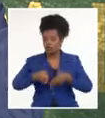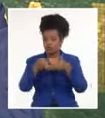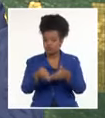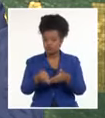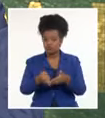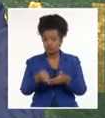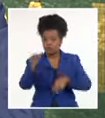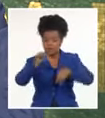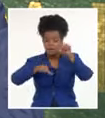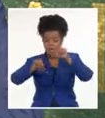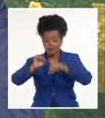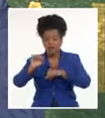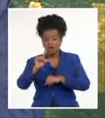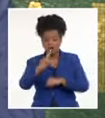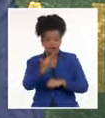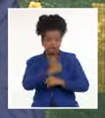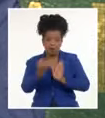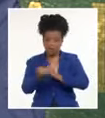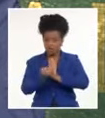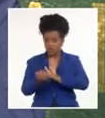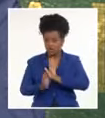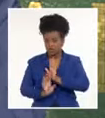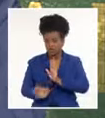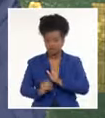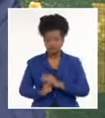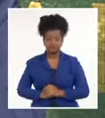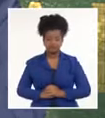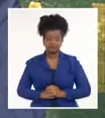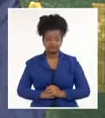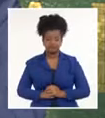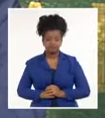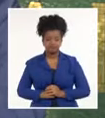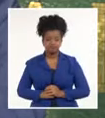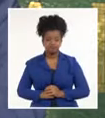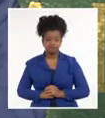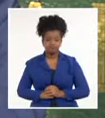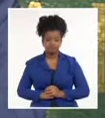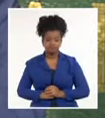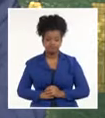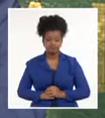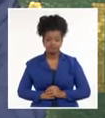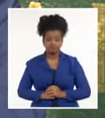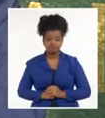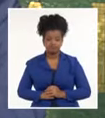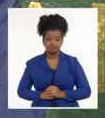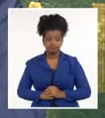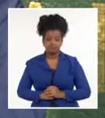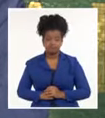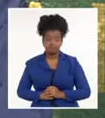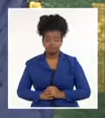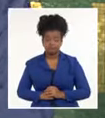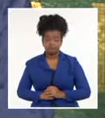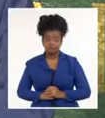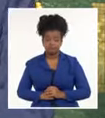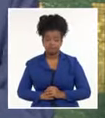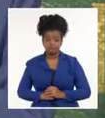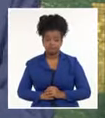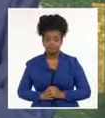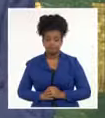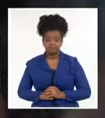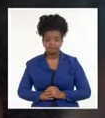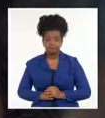distintos países del mundo. Entonces, esa es la gran diferencia. ¿Cómo veo ahora a